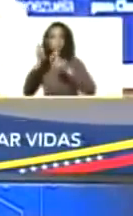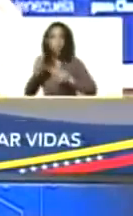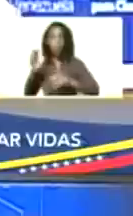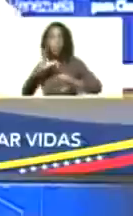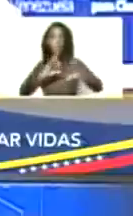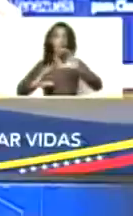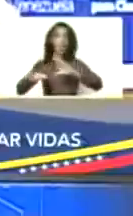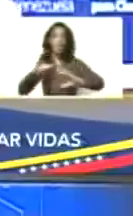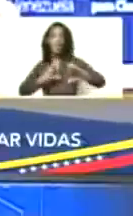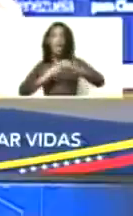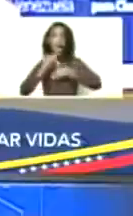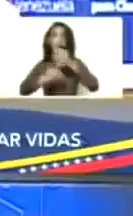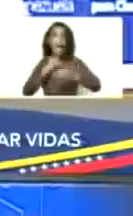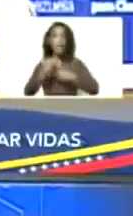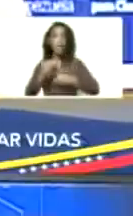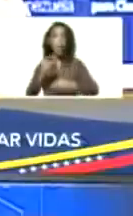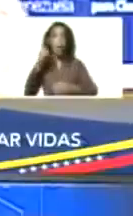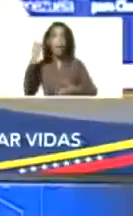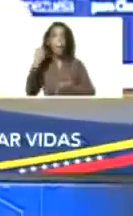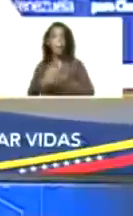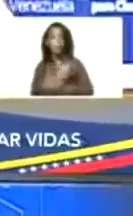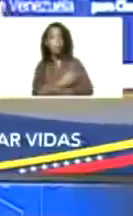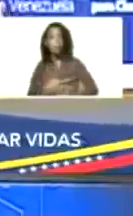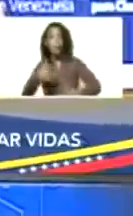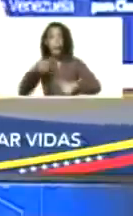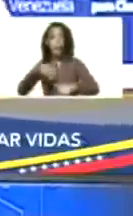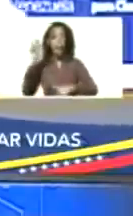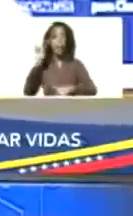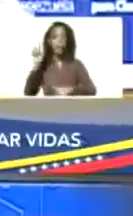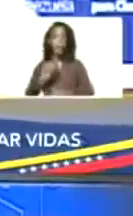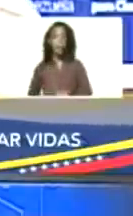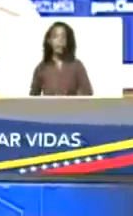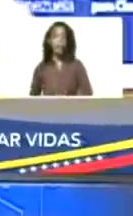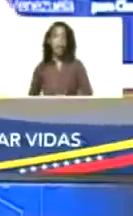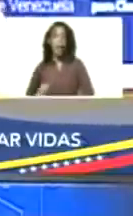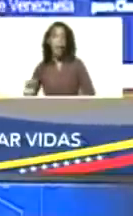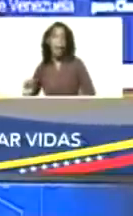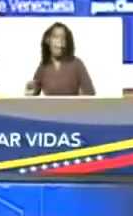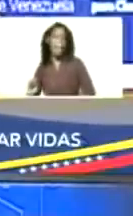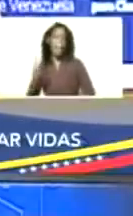científica hecha en cientos de casos en Venezuela, que la primera,